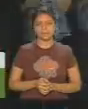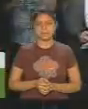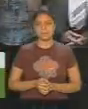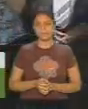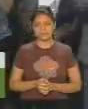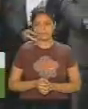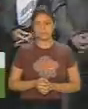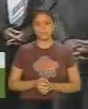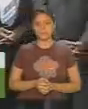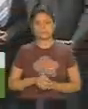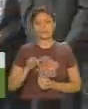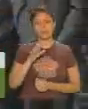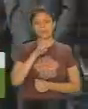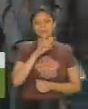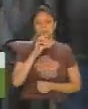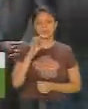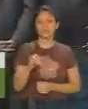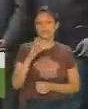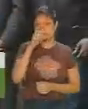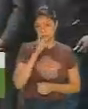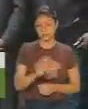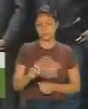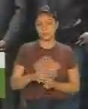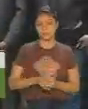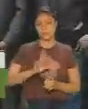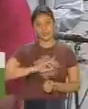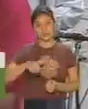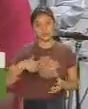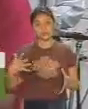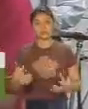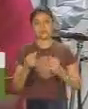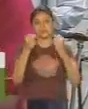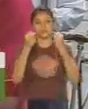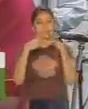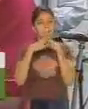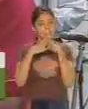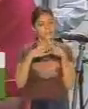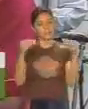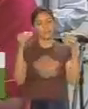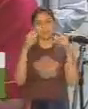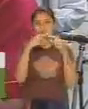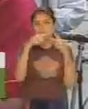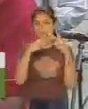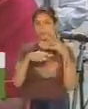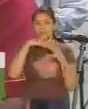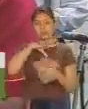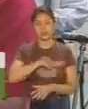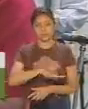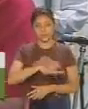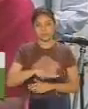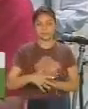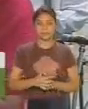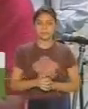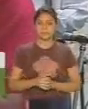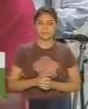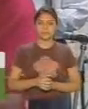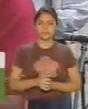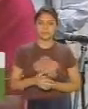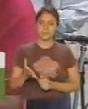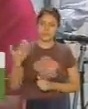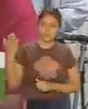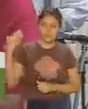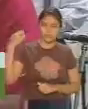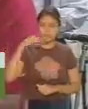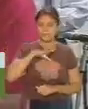Para este bicentenario hemos rescatado todos nuestros elementos históricos, nuestro